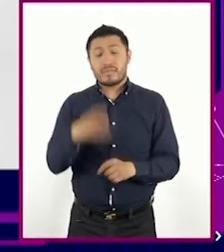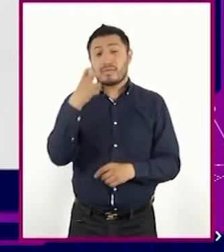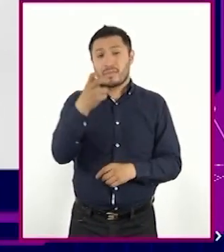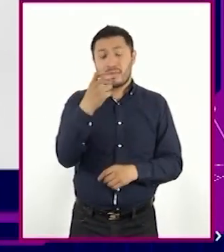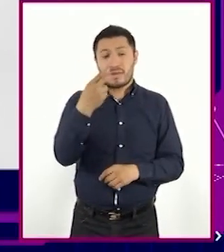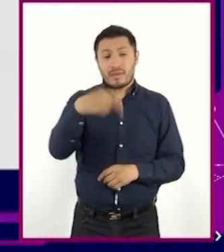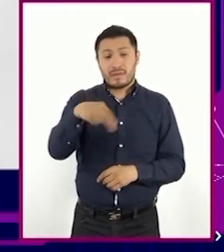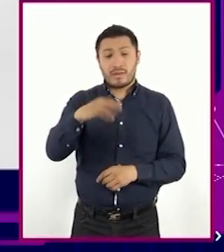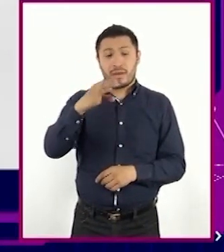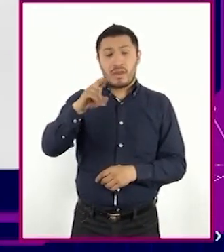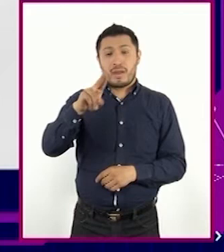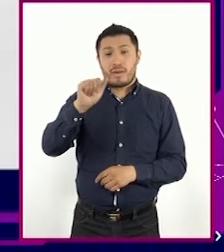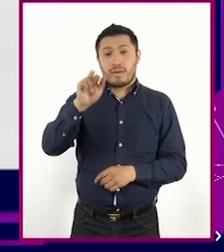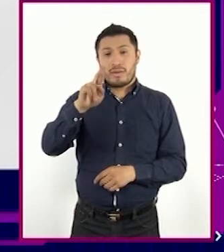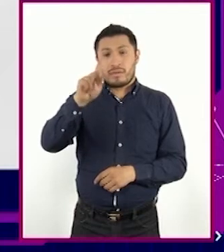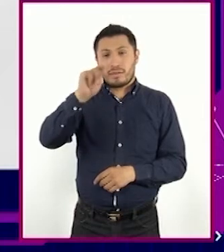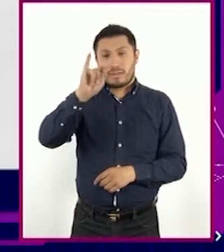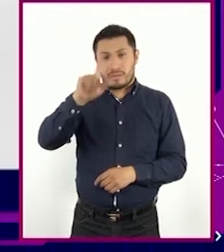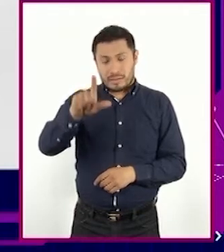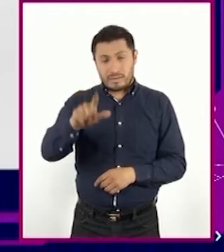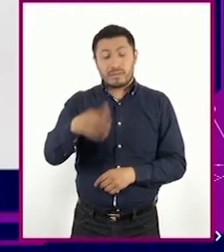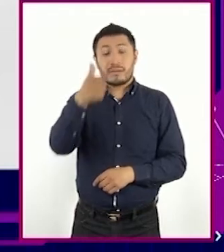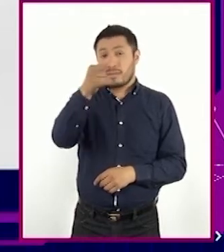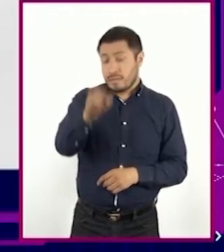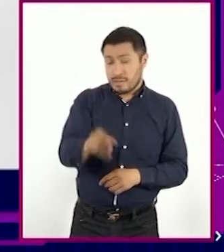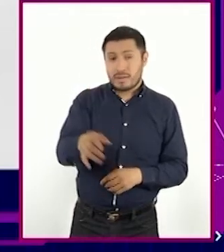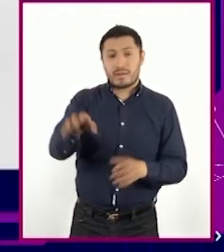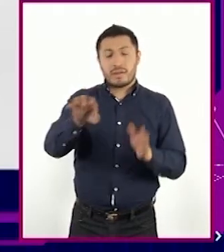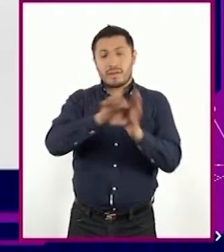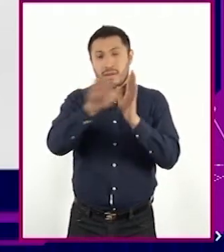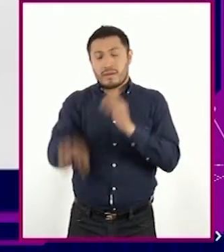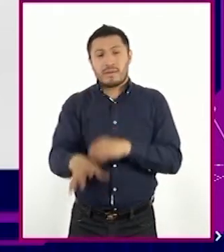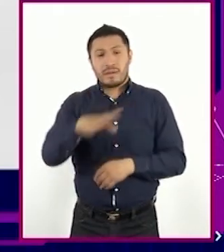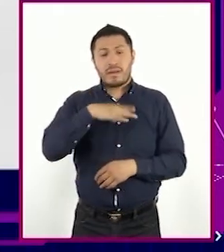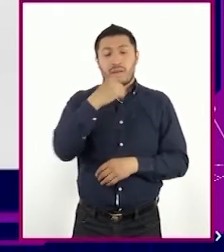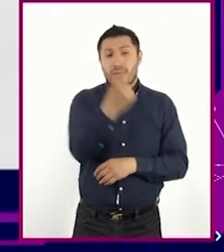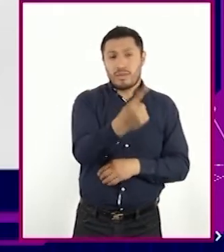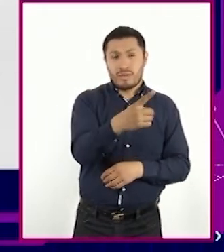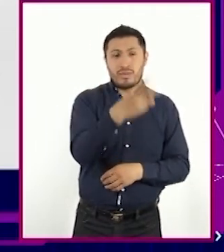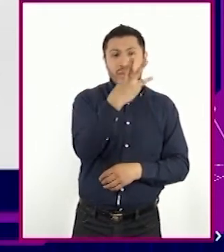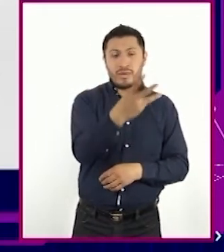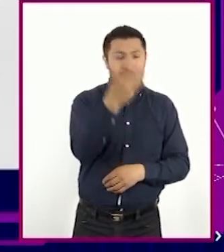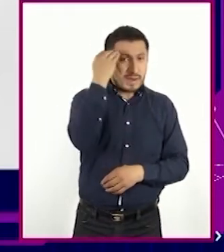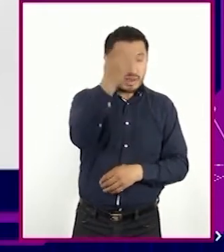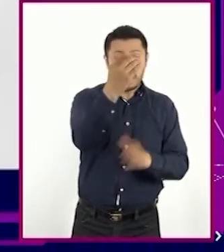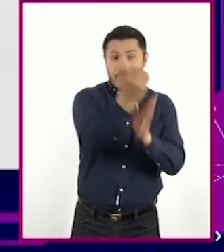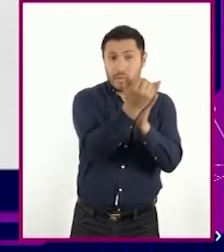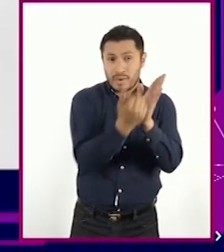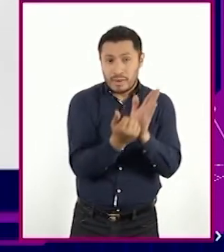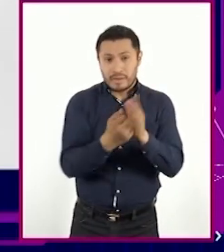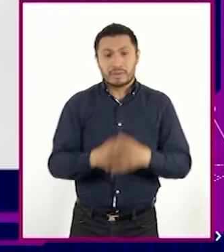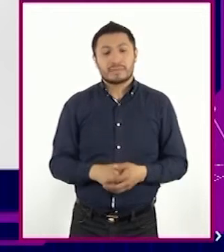llama cuartiles. Así, por ejemplo, el cuartil 1 se integra por los 3 tiempos menores.